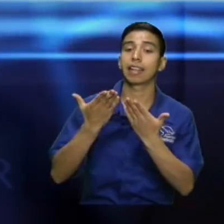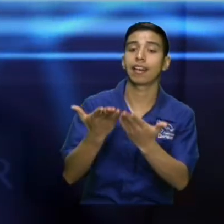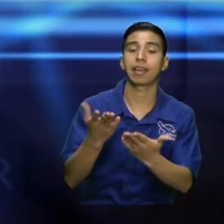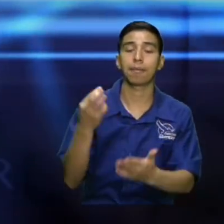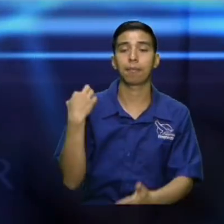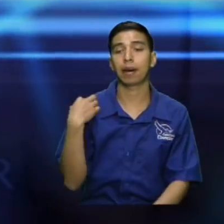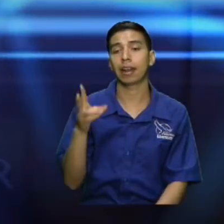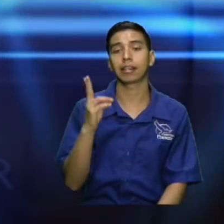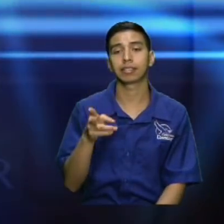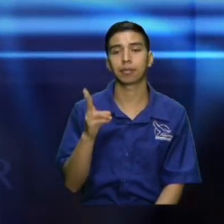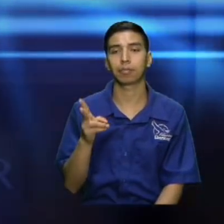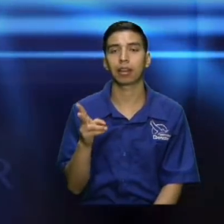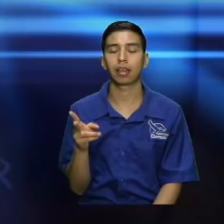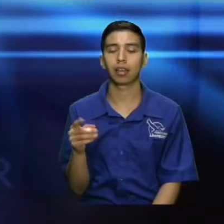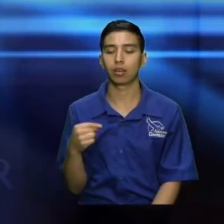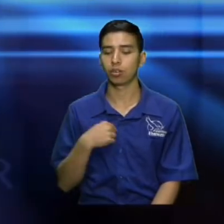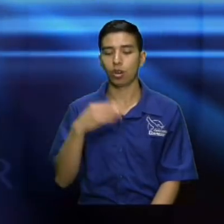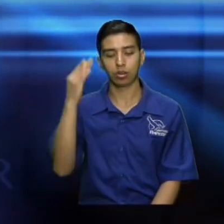en las bodas,